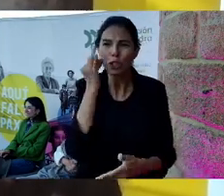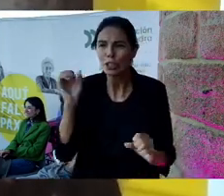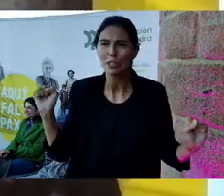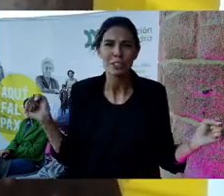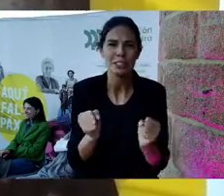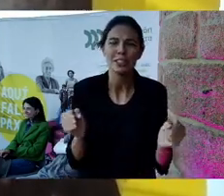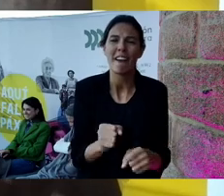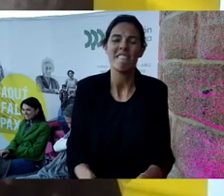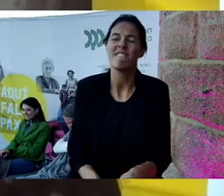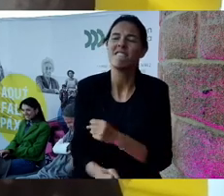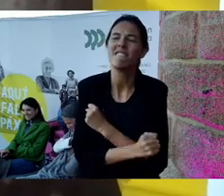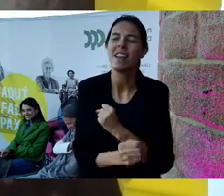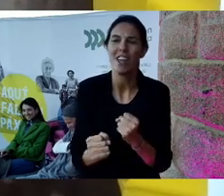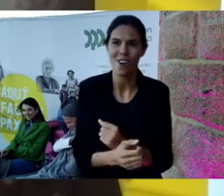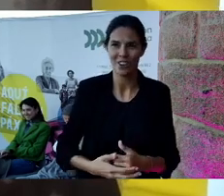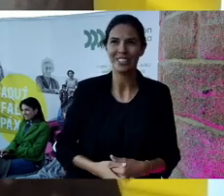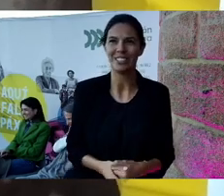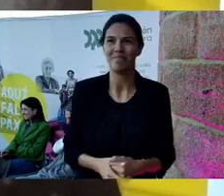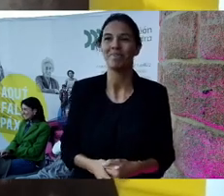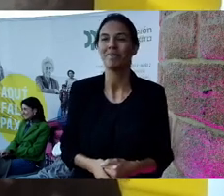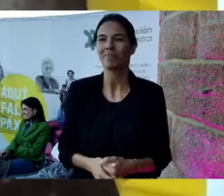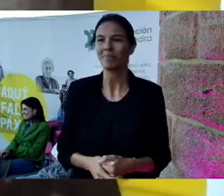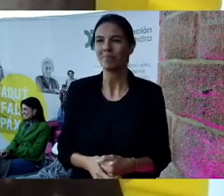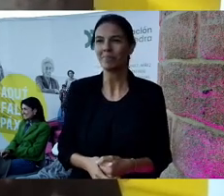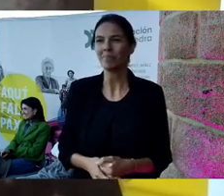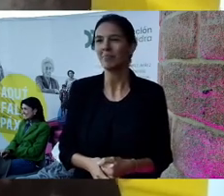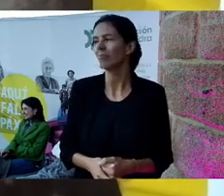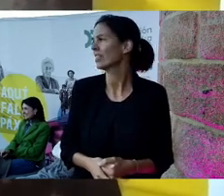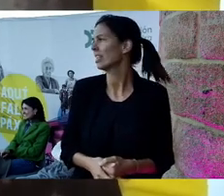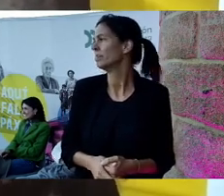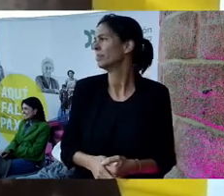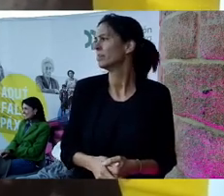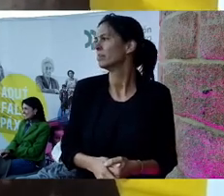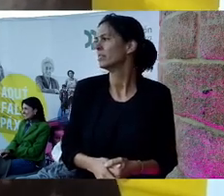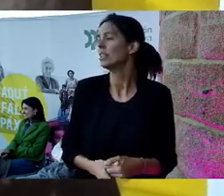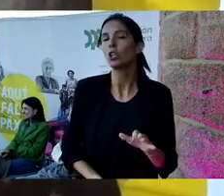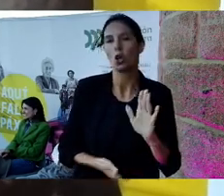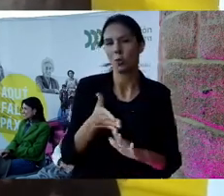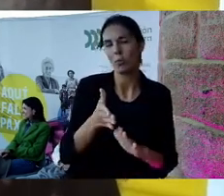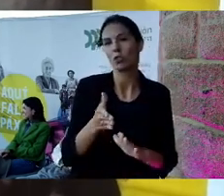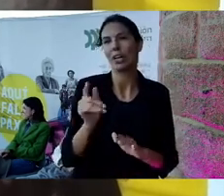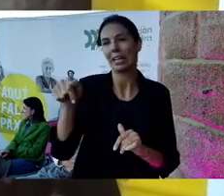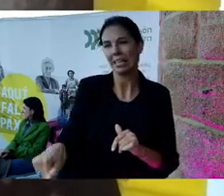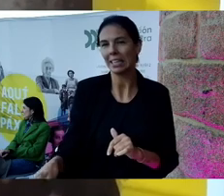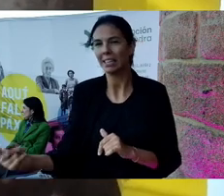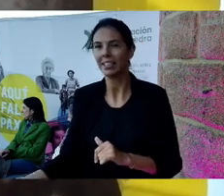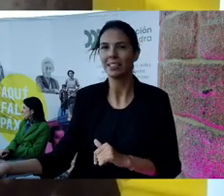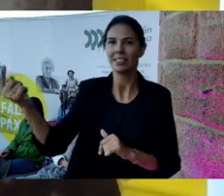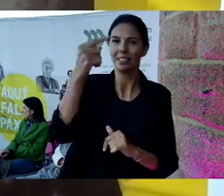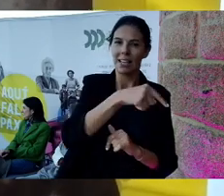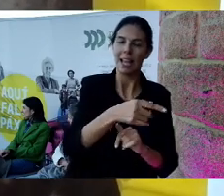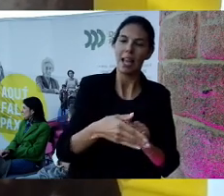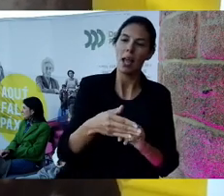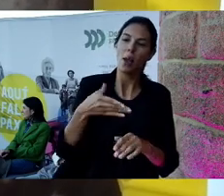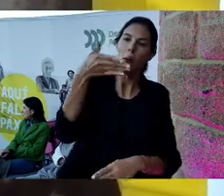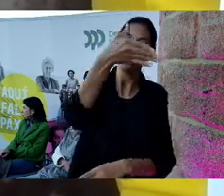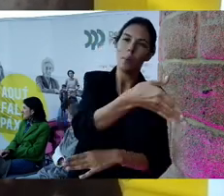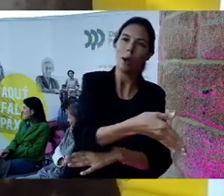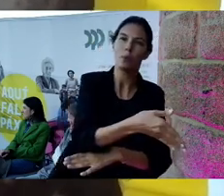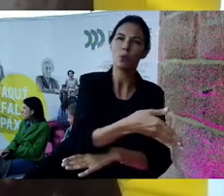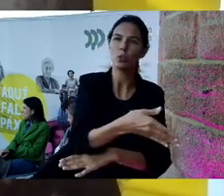estamos todas y todas aquí morriendo de frío, ainda que... Bueno, marchamos de aquí y vamos